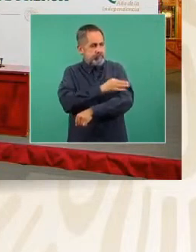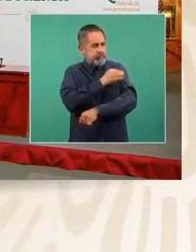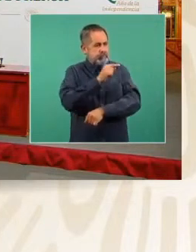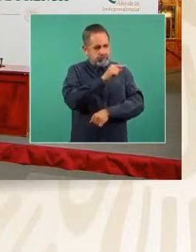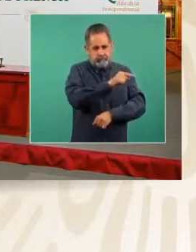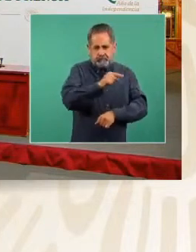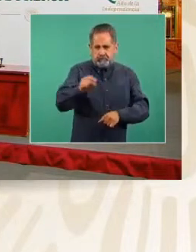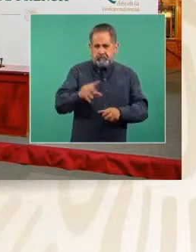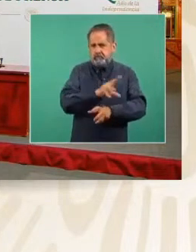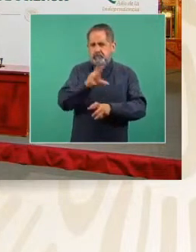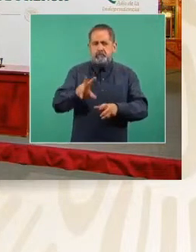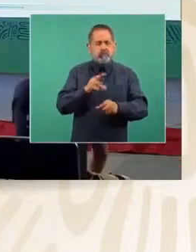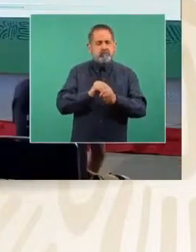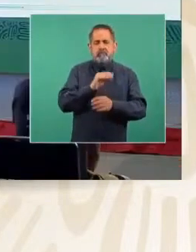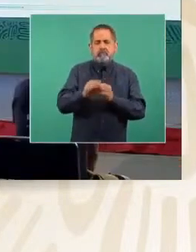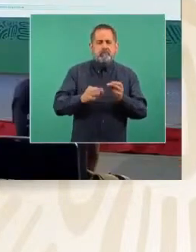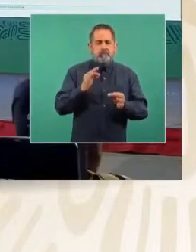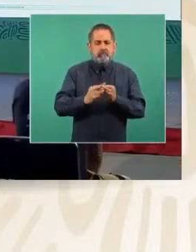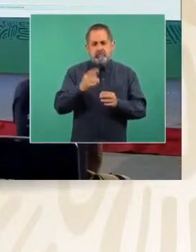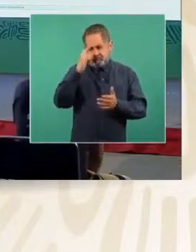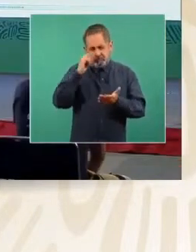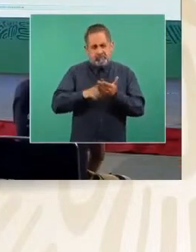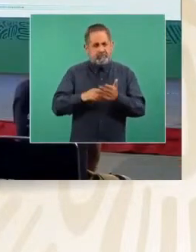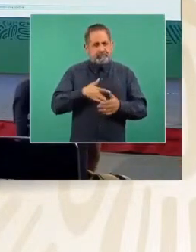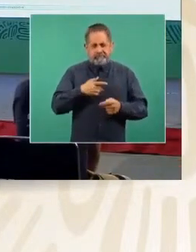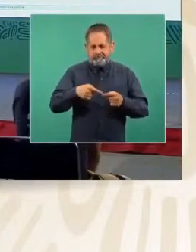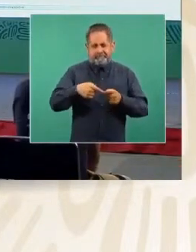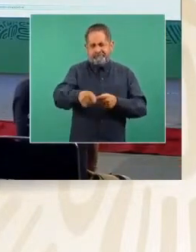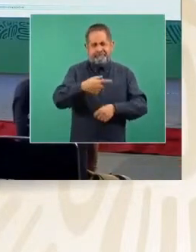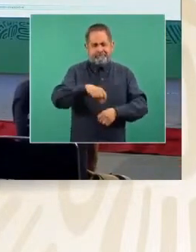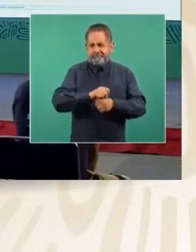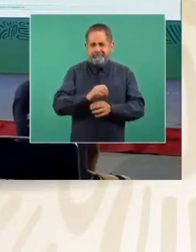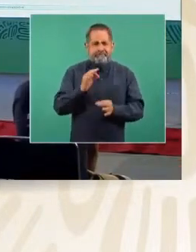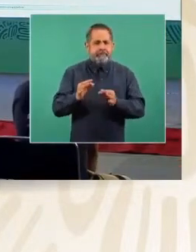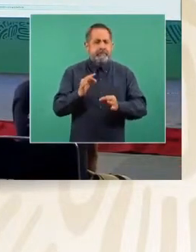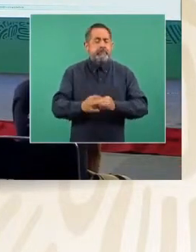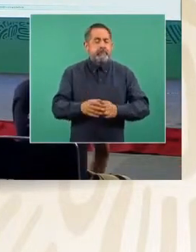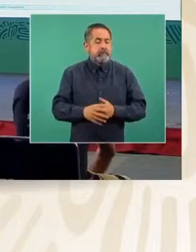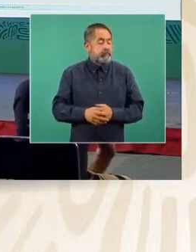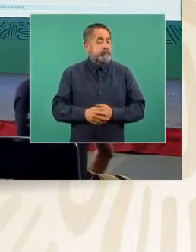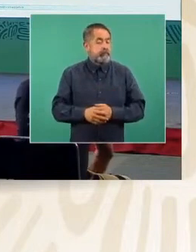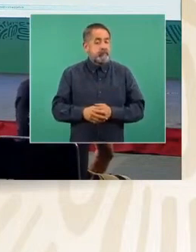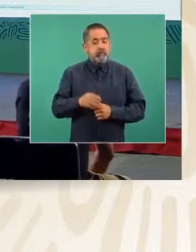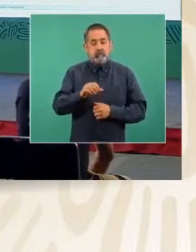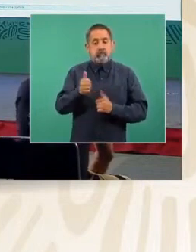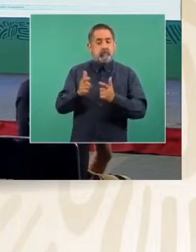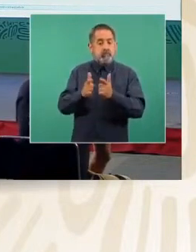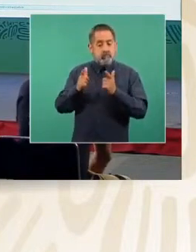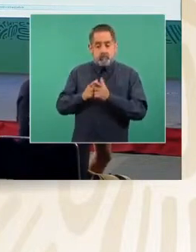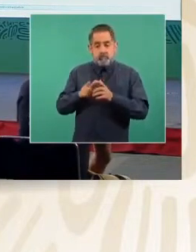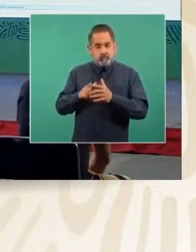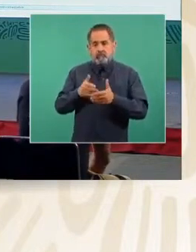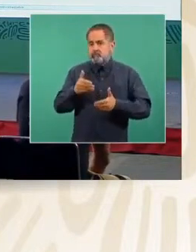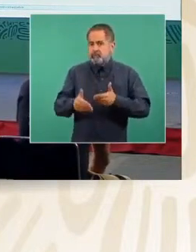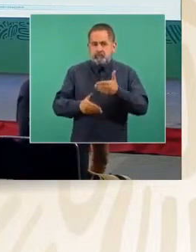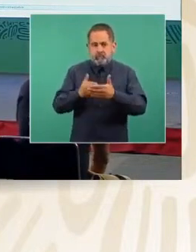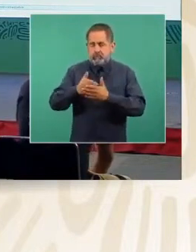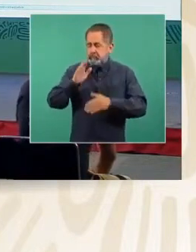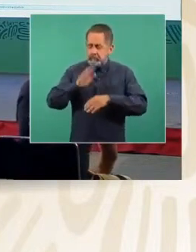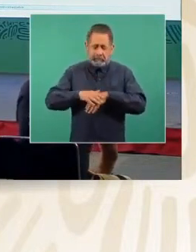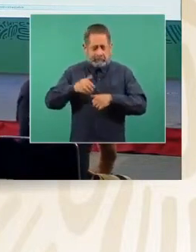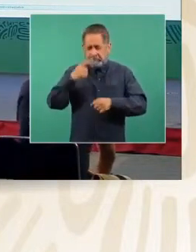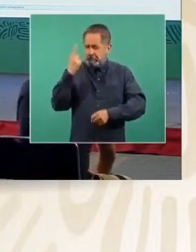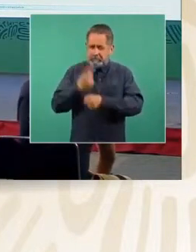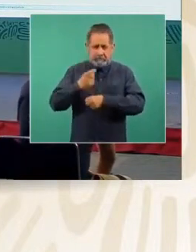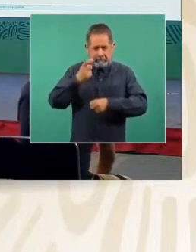esquemas completos, que de seguro será en siguientes semanas. Y bueno, el grupo que sí tiene un avance importante, porque es el prioritario